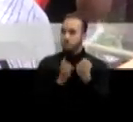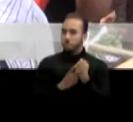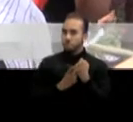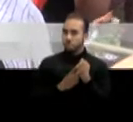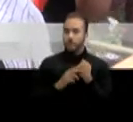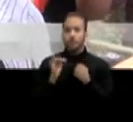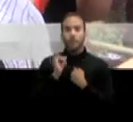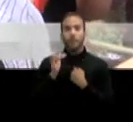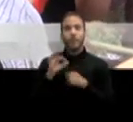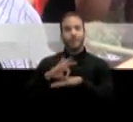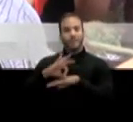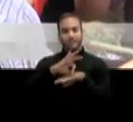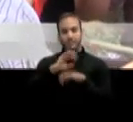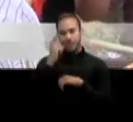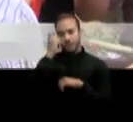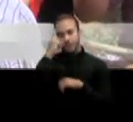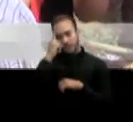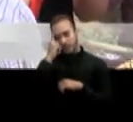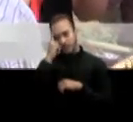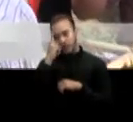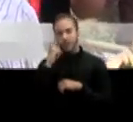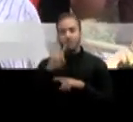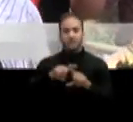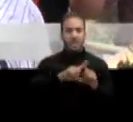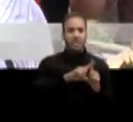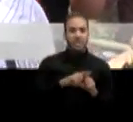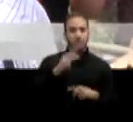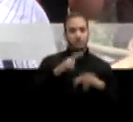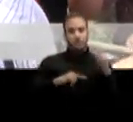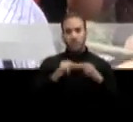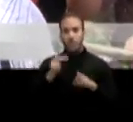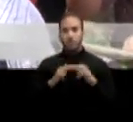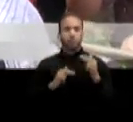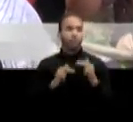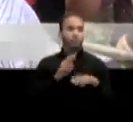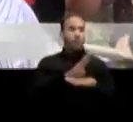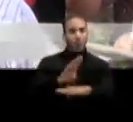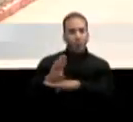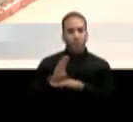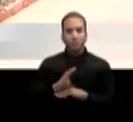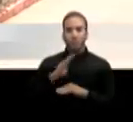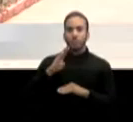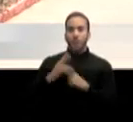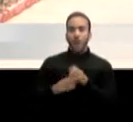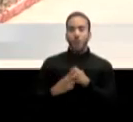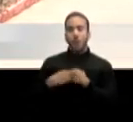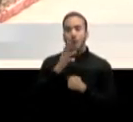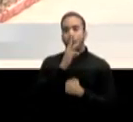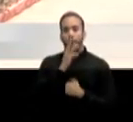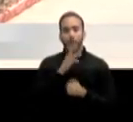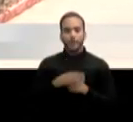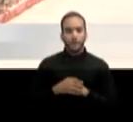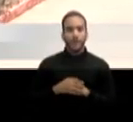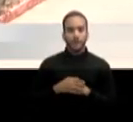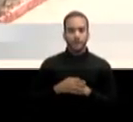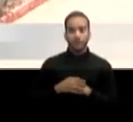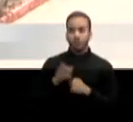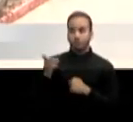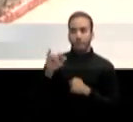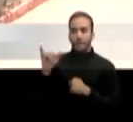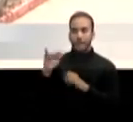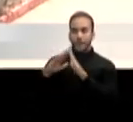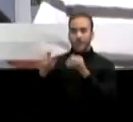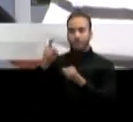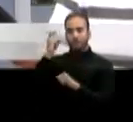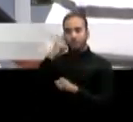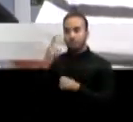sector público para que agencias e instituciones utilicen lo menos posible el agua potable. Una advertencia a la fortaleza no fue la